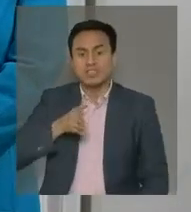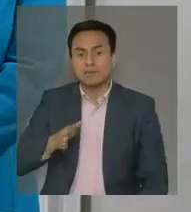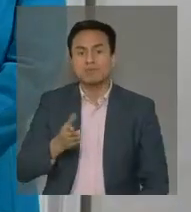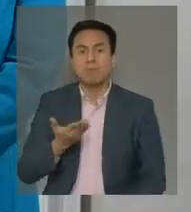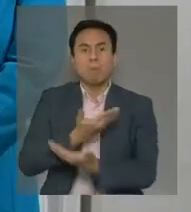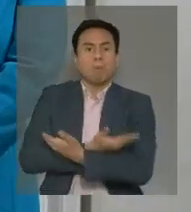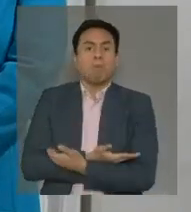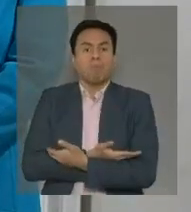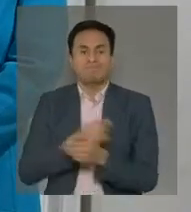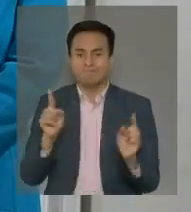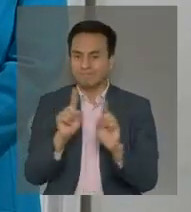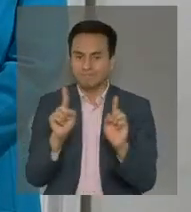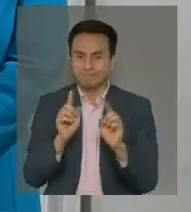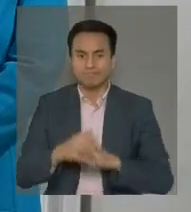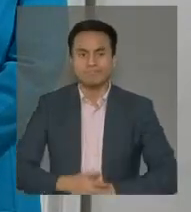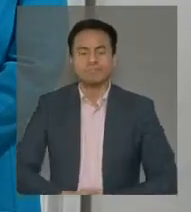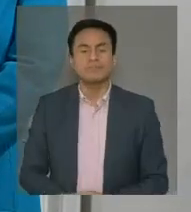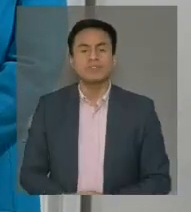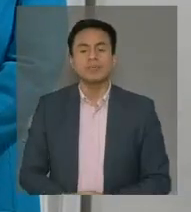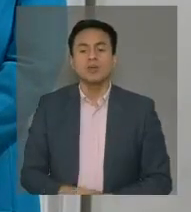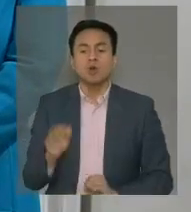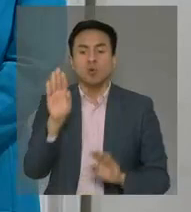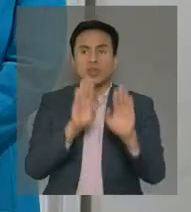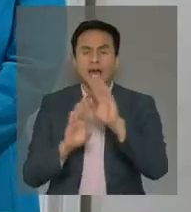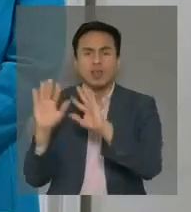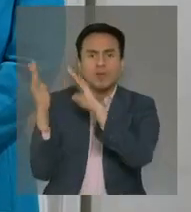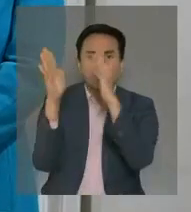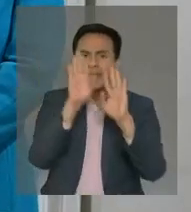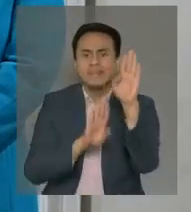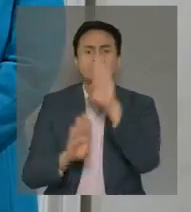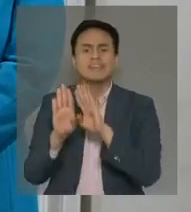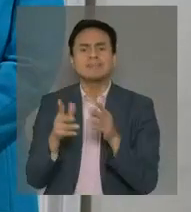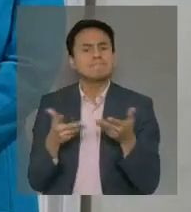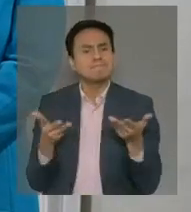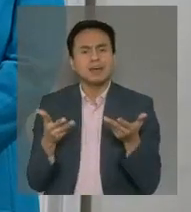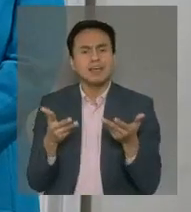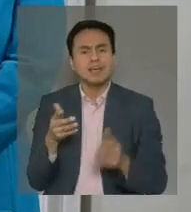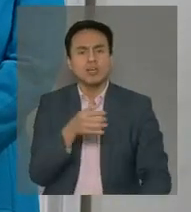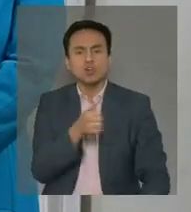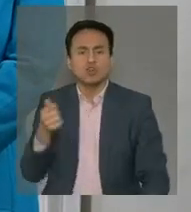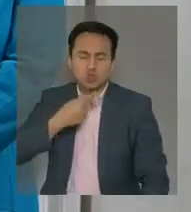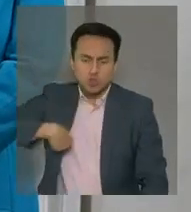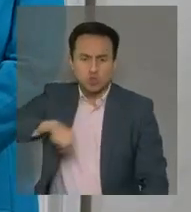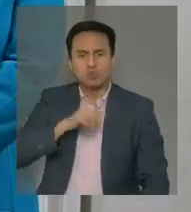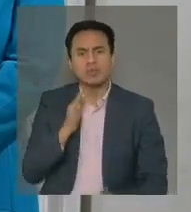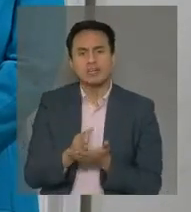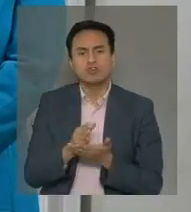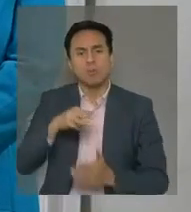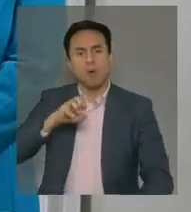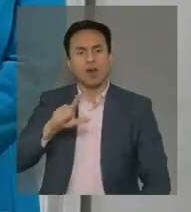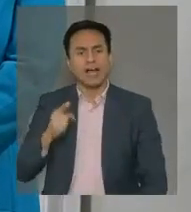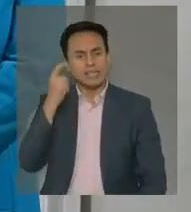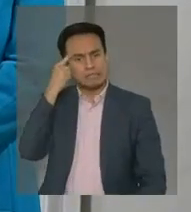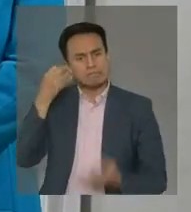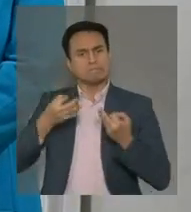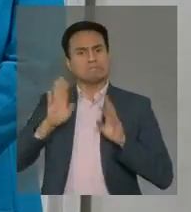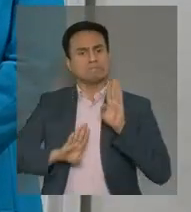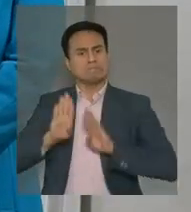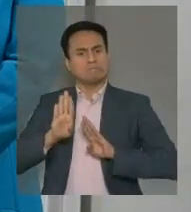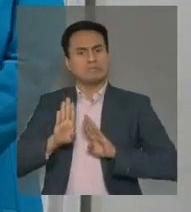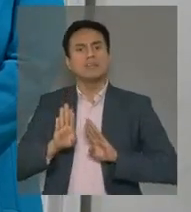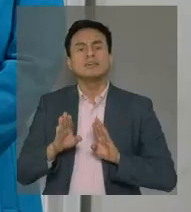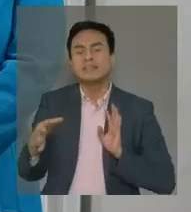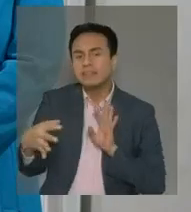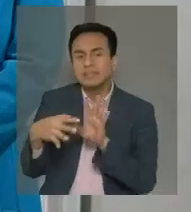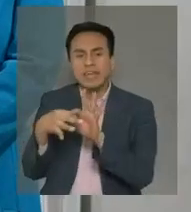brazos cruzados el cuidado del medio ambiente es para todos nosotros una obligación moral y algo que tiene consecuencias